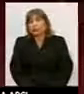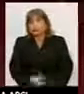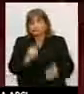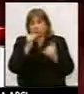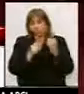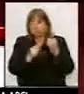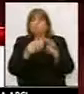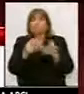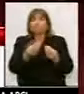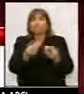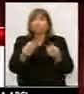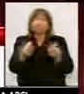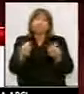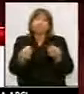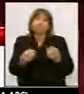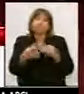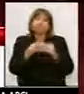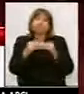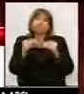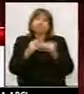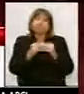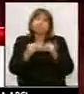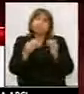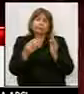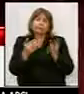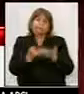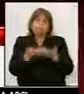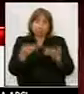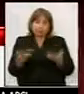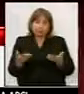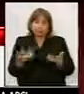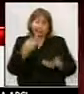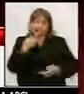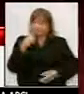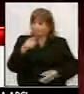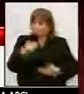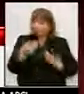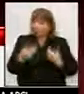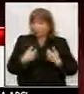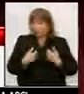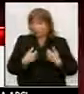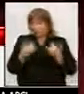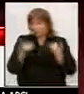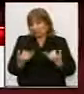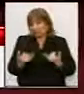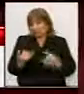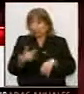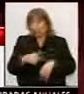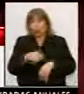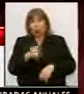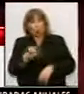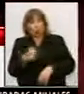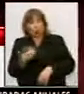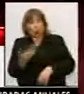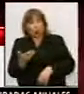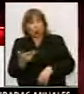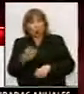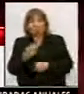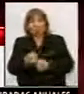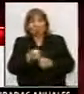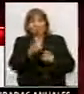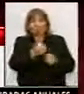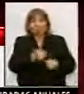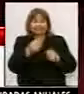a la mayoría nacional que los produce y que abastece alimentos al país. Podríamos tener en este momento otras condiciones en nuestra ganadería, en nuestra